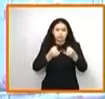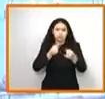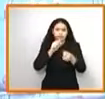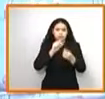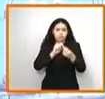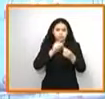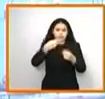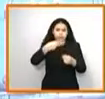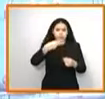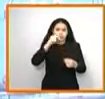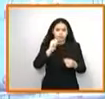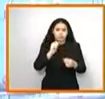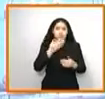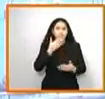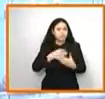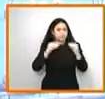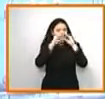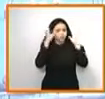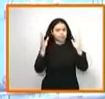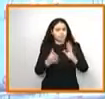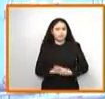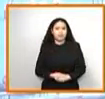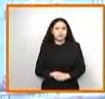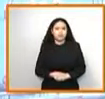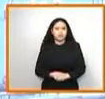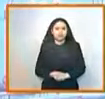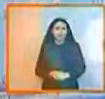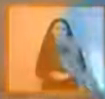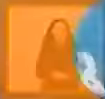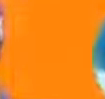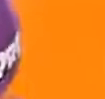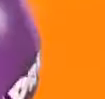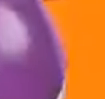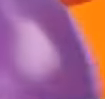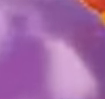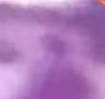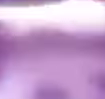juega.loto.hn. Muy buenos días. Juega creyendo.